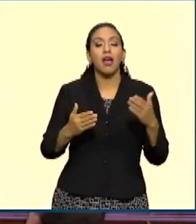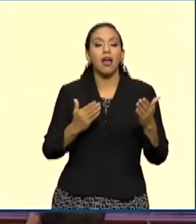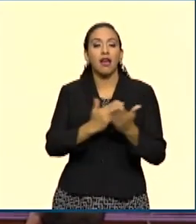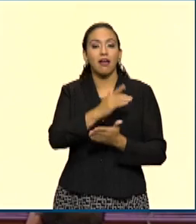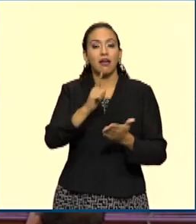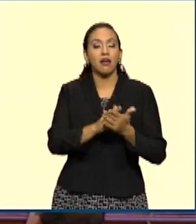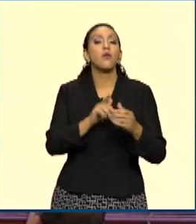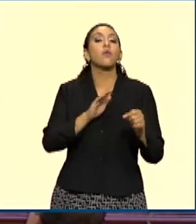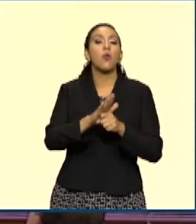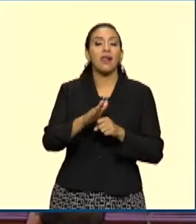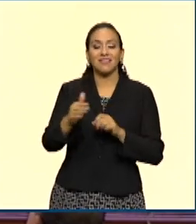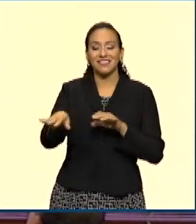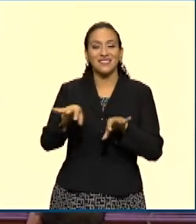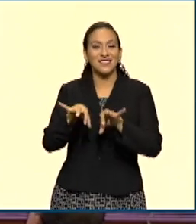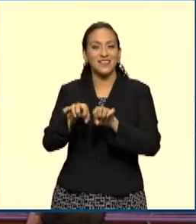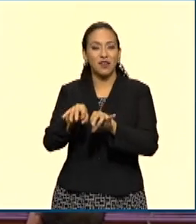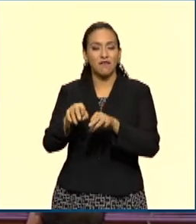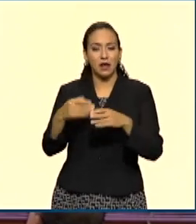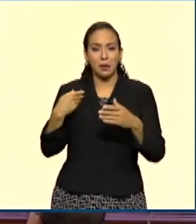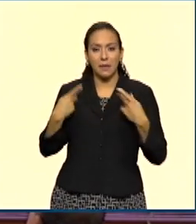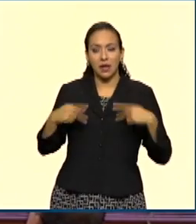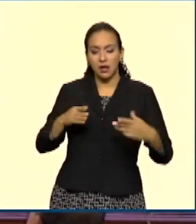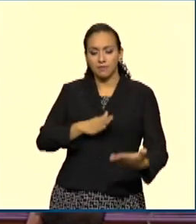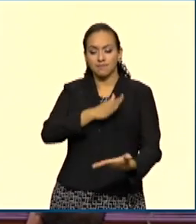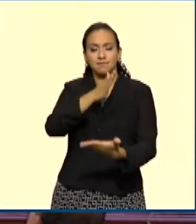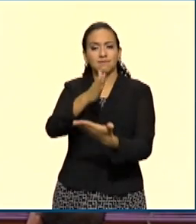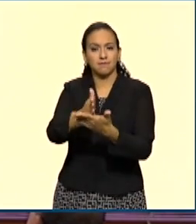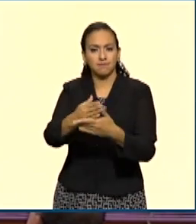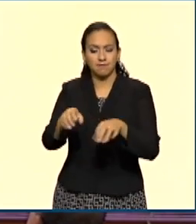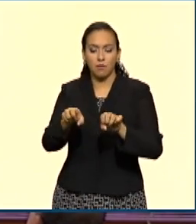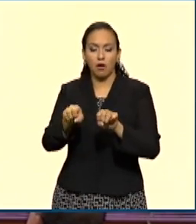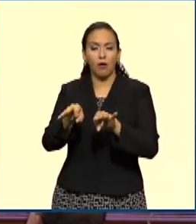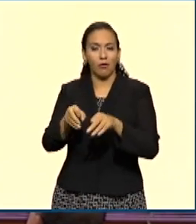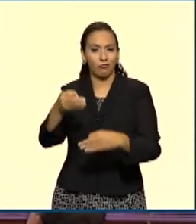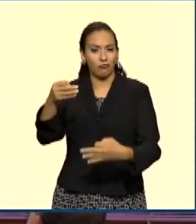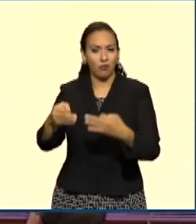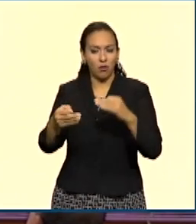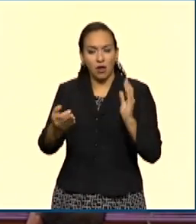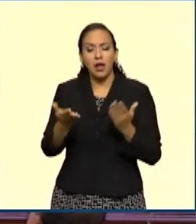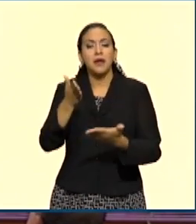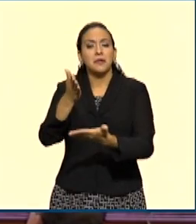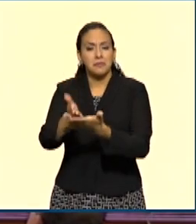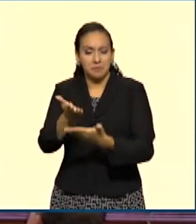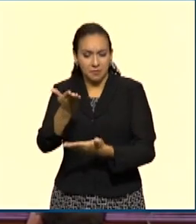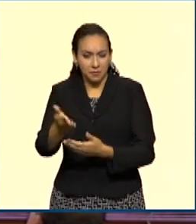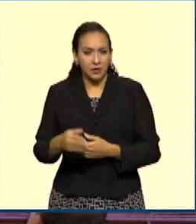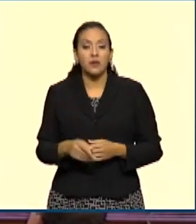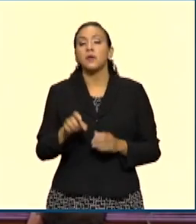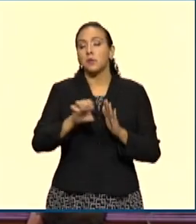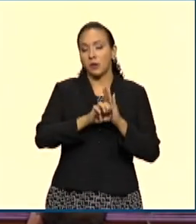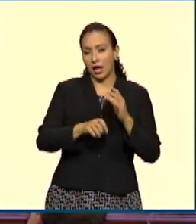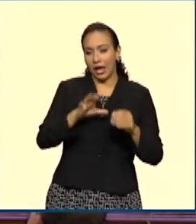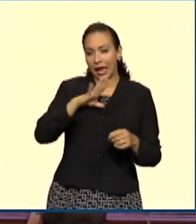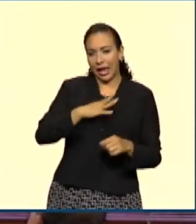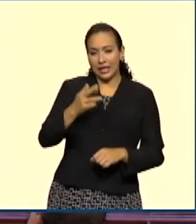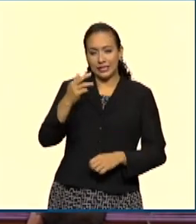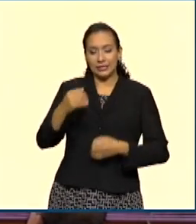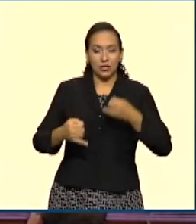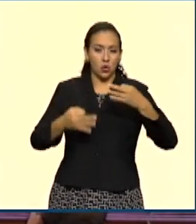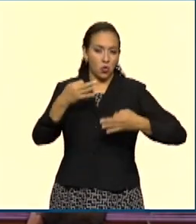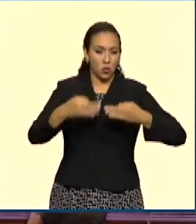con los tribunales locales. Si hablamos de números, la mayor parte de juicios, de